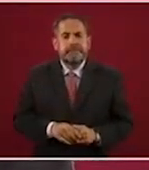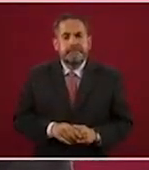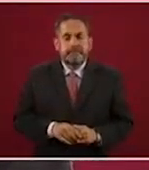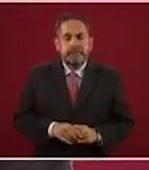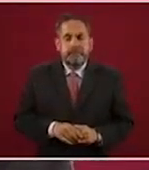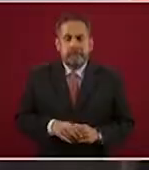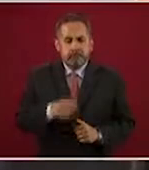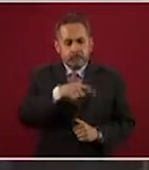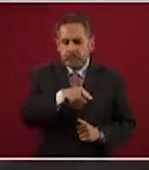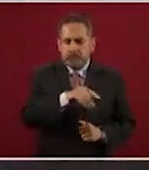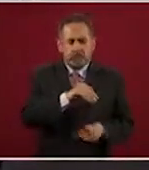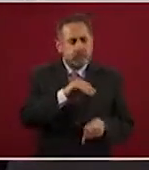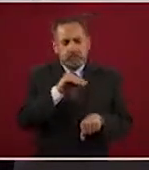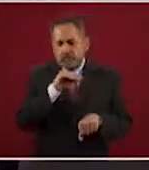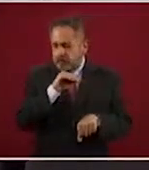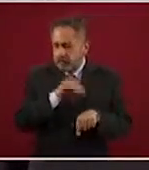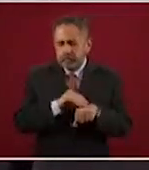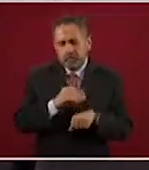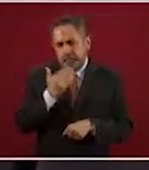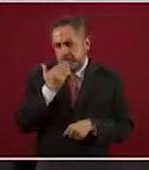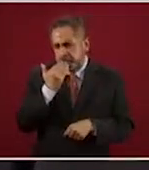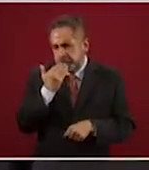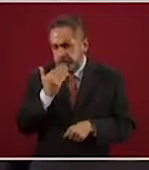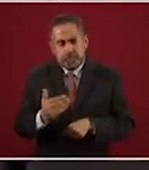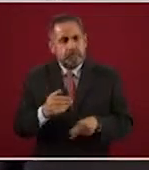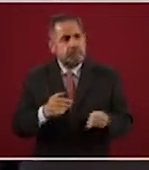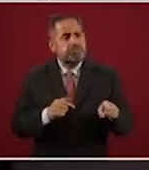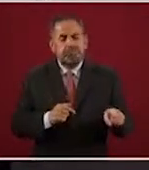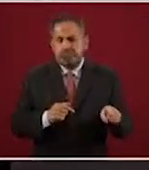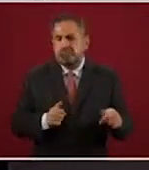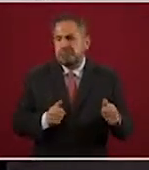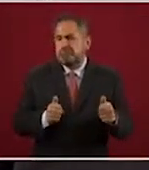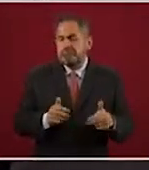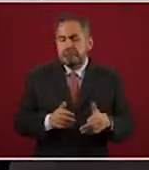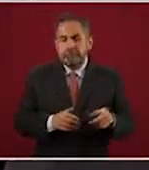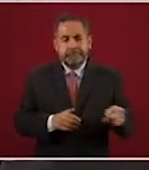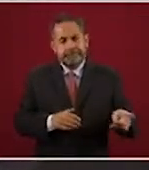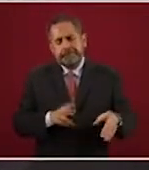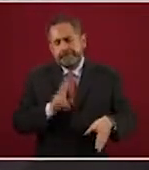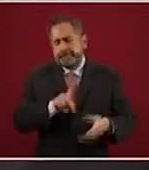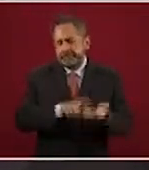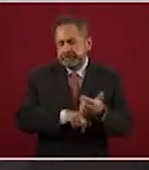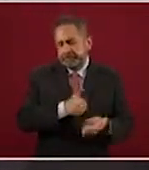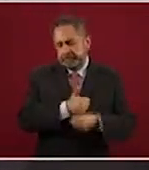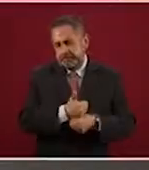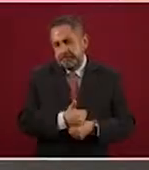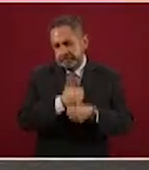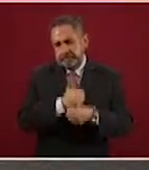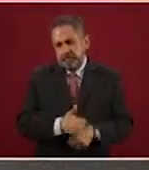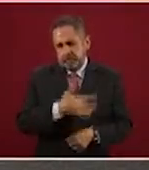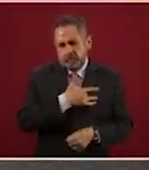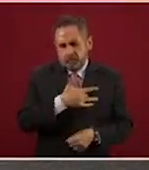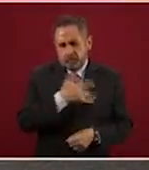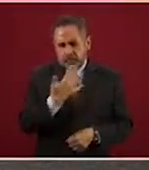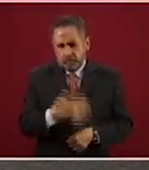Se han portado muy bien, o sea, a pesar de su dolor,